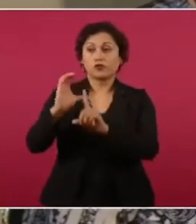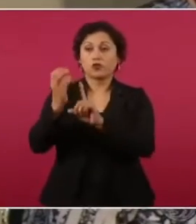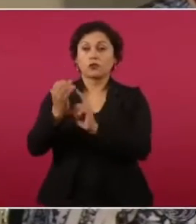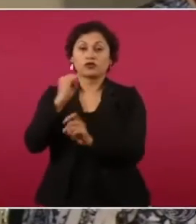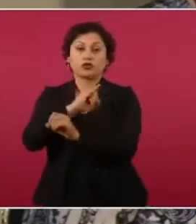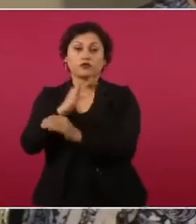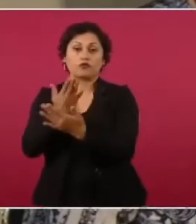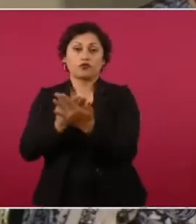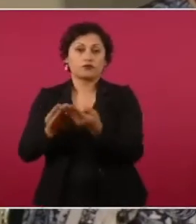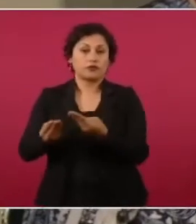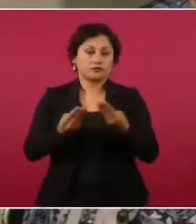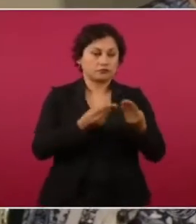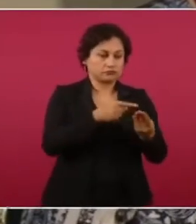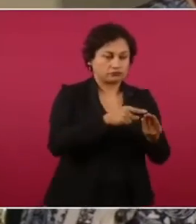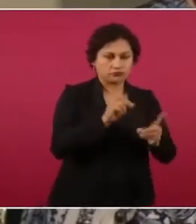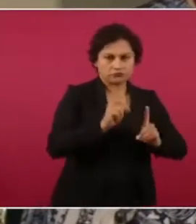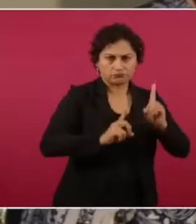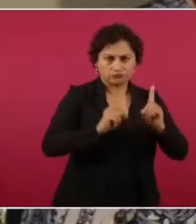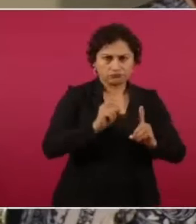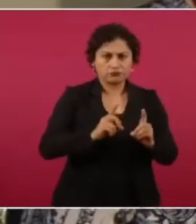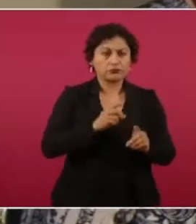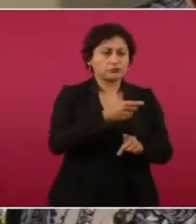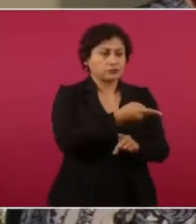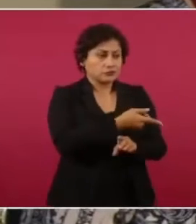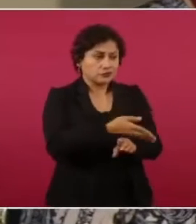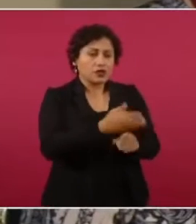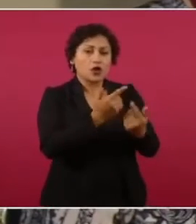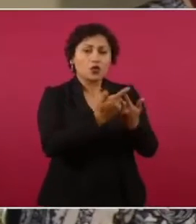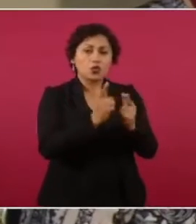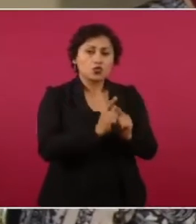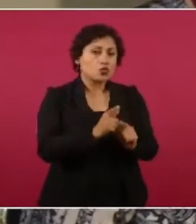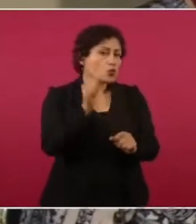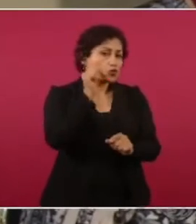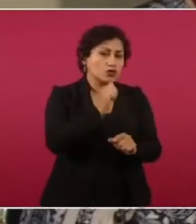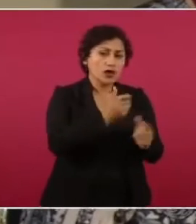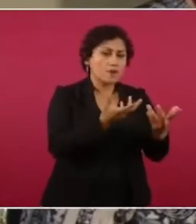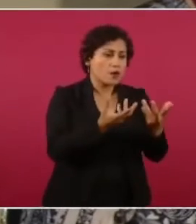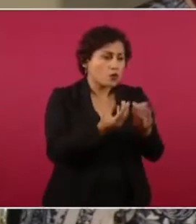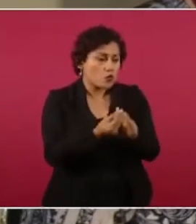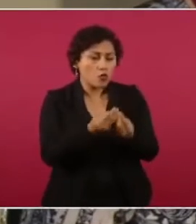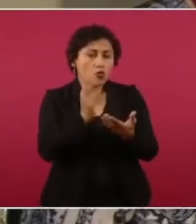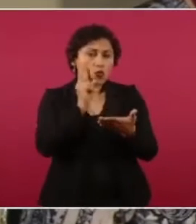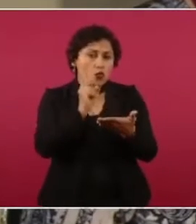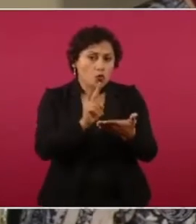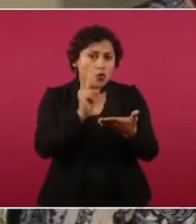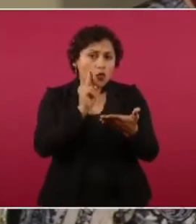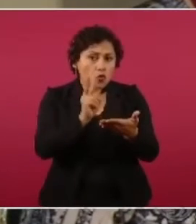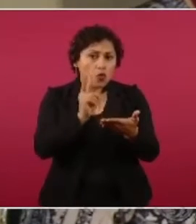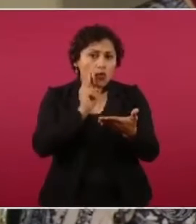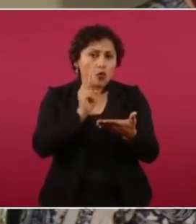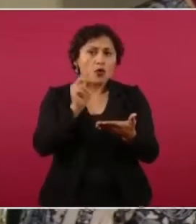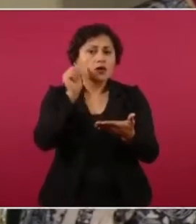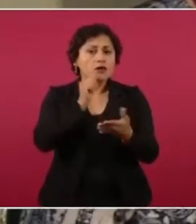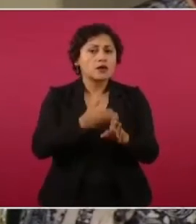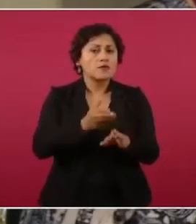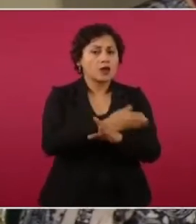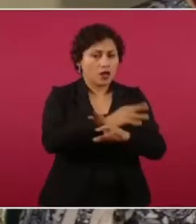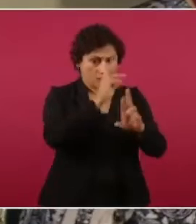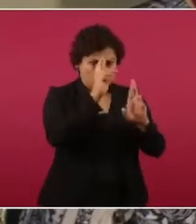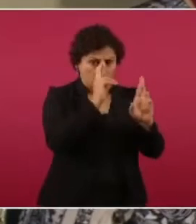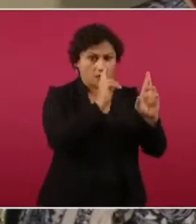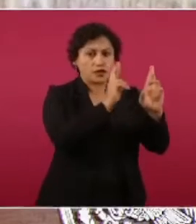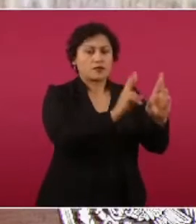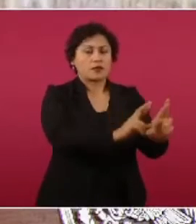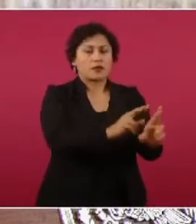Ellos han acompañado todo este proceso a lo largo de este tiempo y ha sido respetado su labor. Finalmente, ¿cuál es